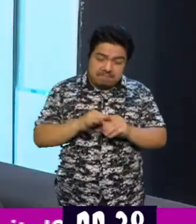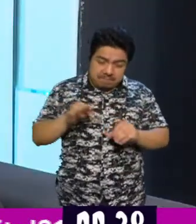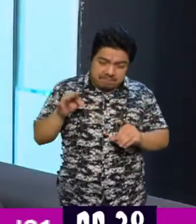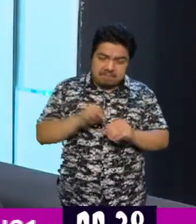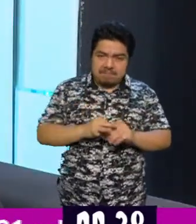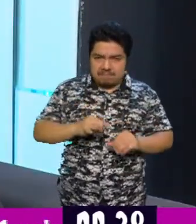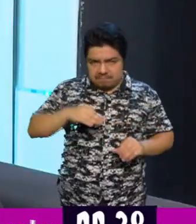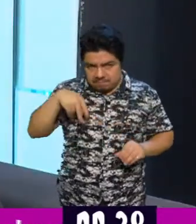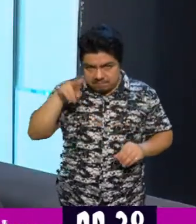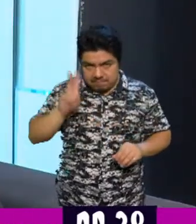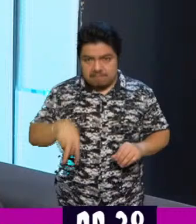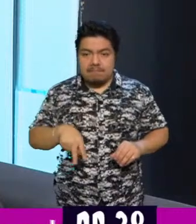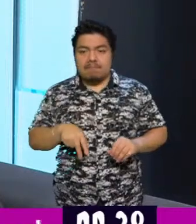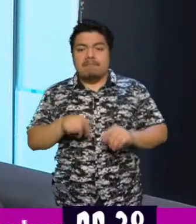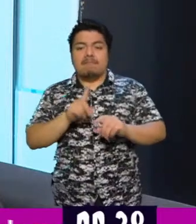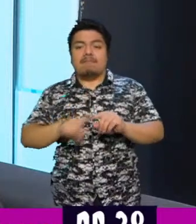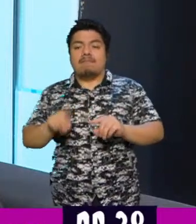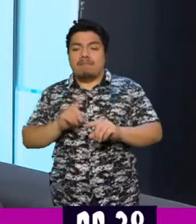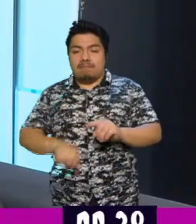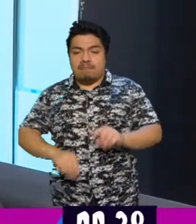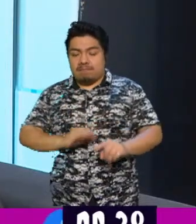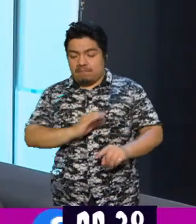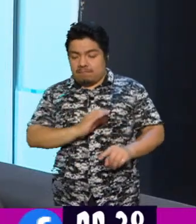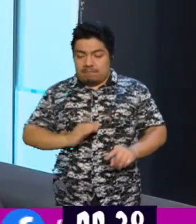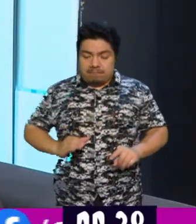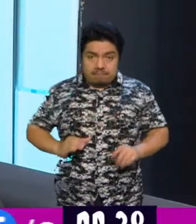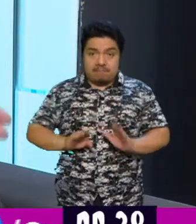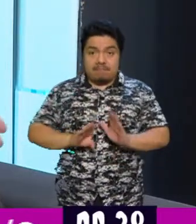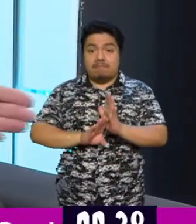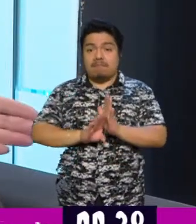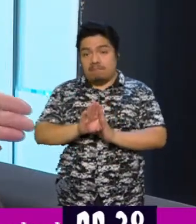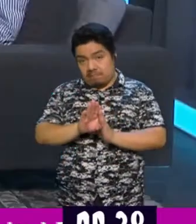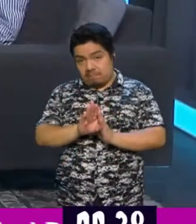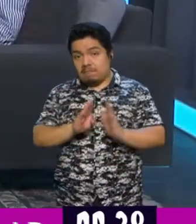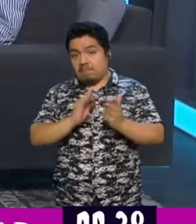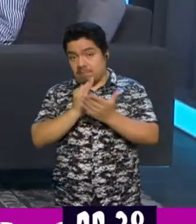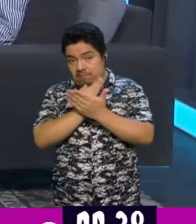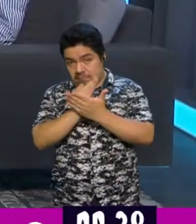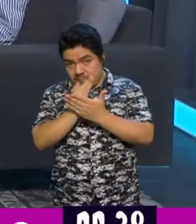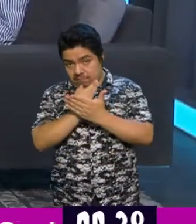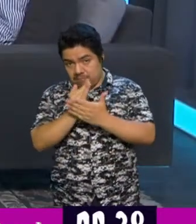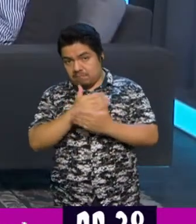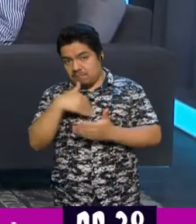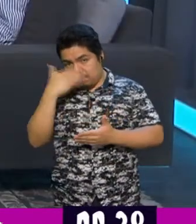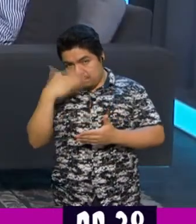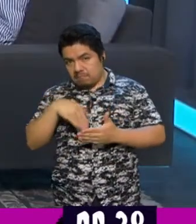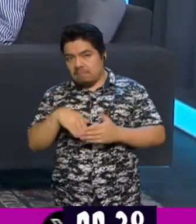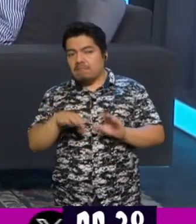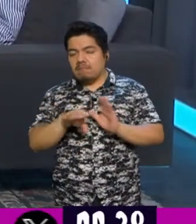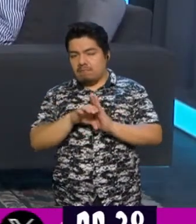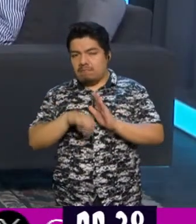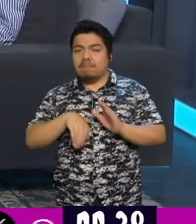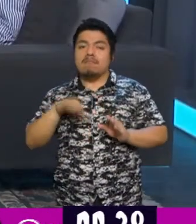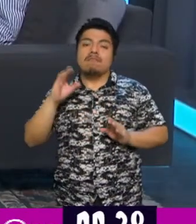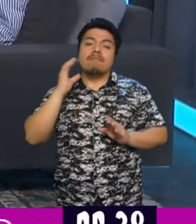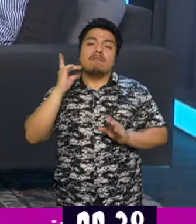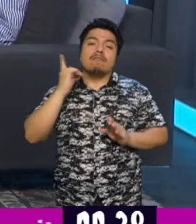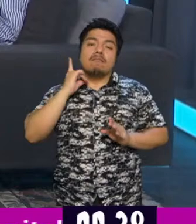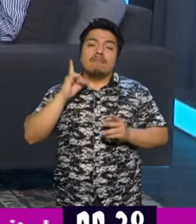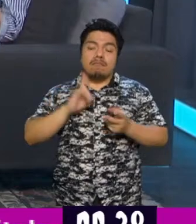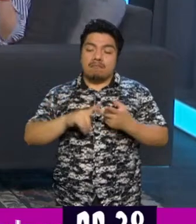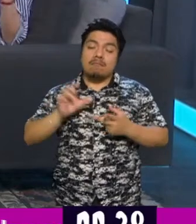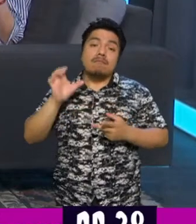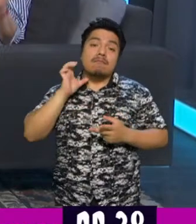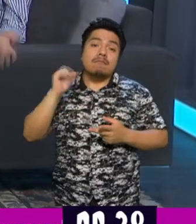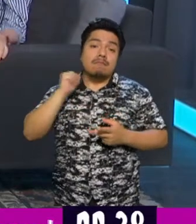por candidatos progresistas de Morena, a mí me parece, en la Cámara de Diputados y en la Cámara de Senadores,